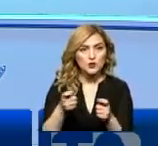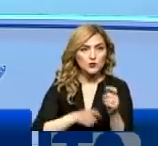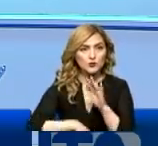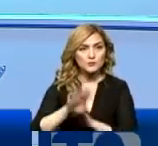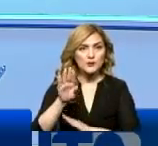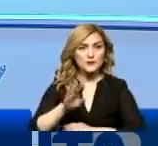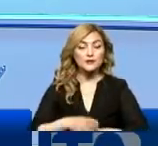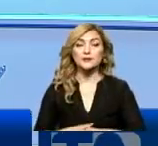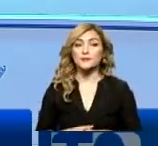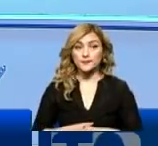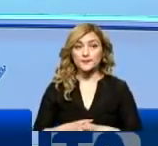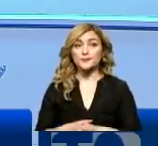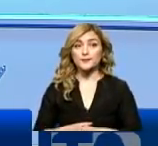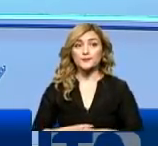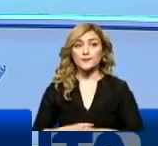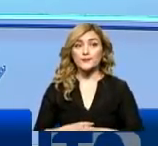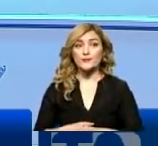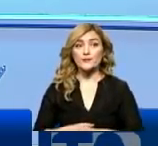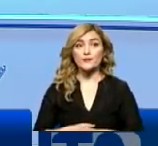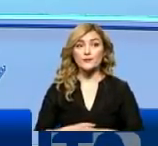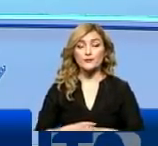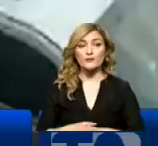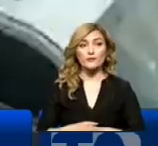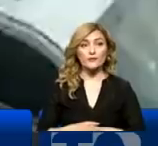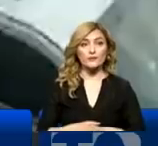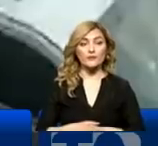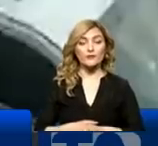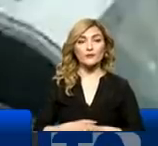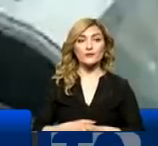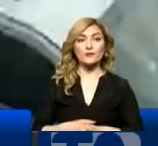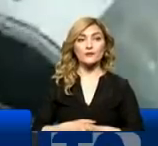de los extranjeros que cometen delitos.